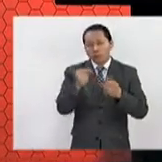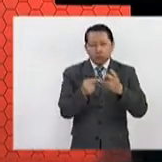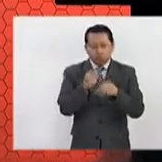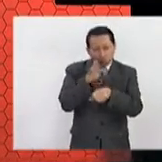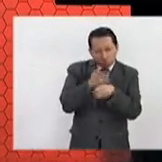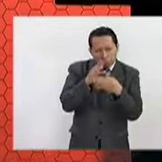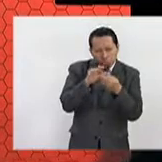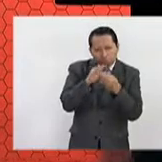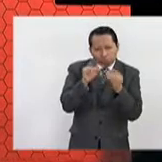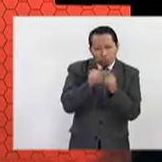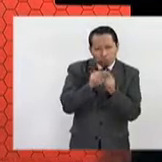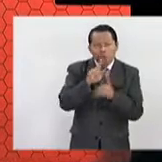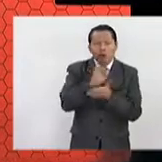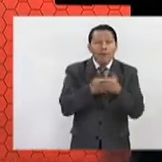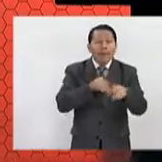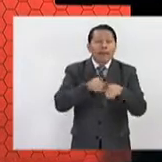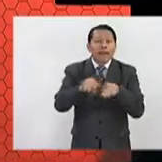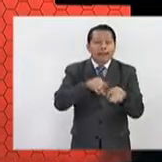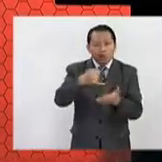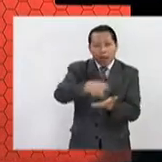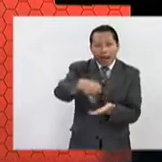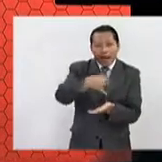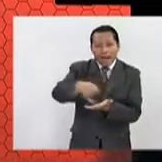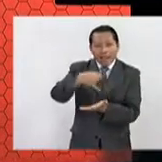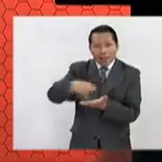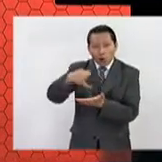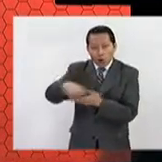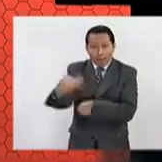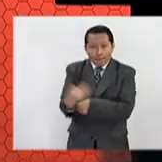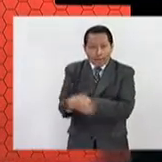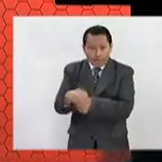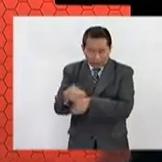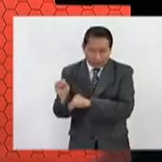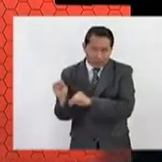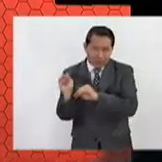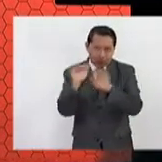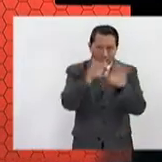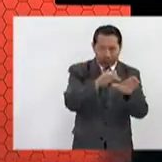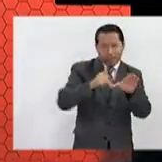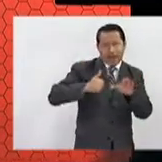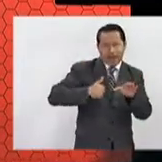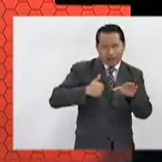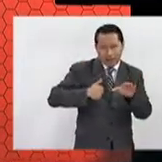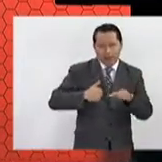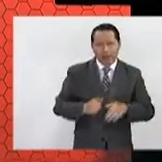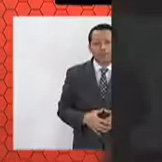muy interesantes sobre el programa de trabajadores agrícolas temporales entre ambas